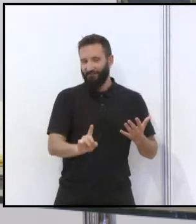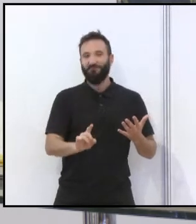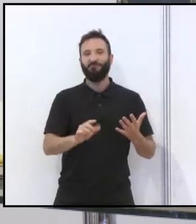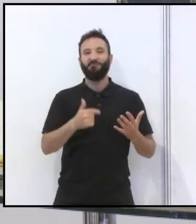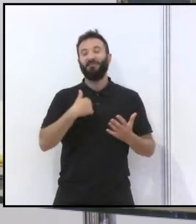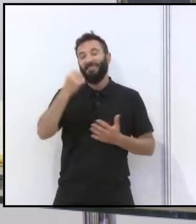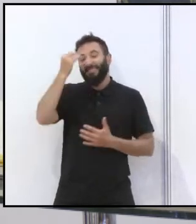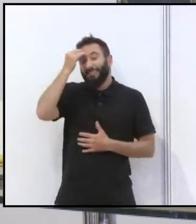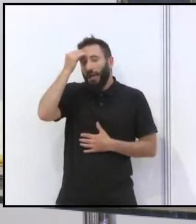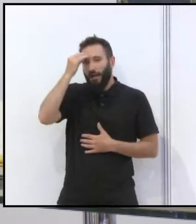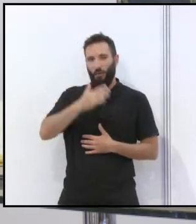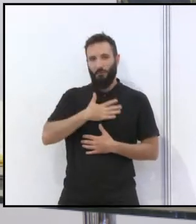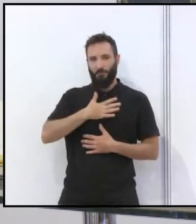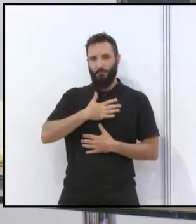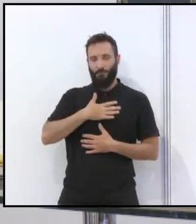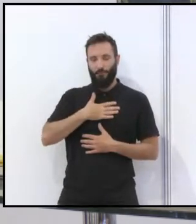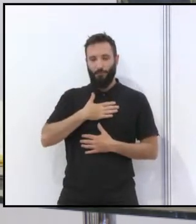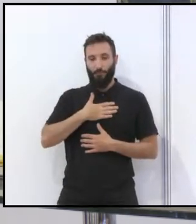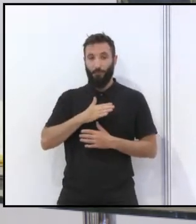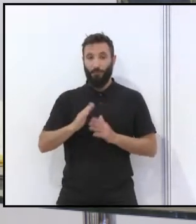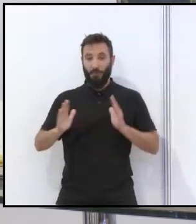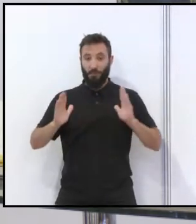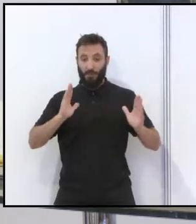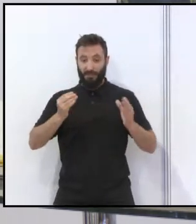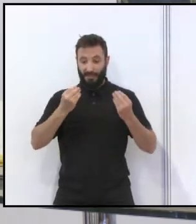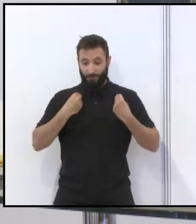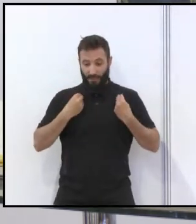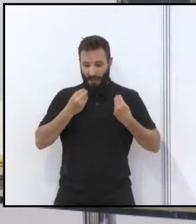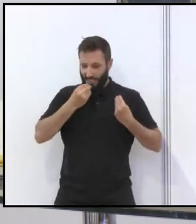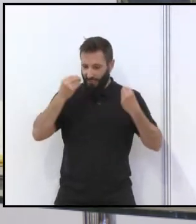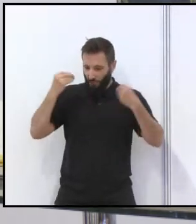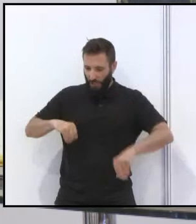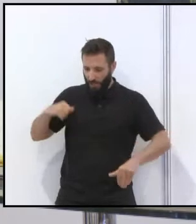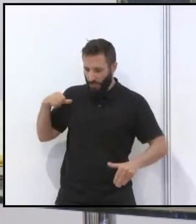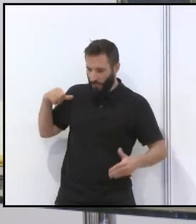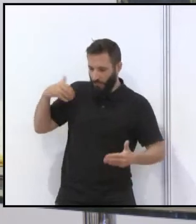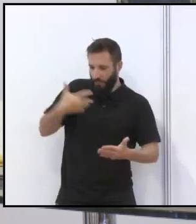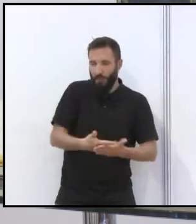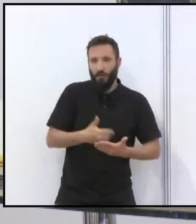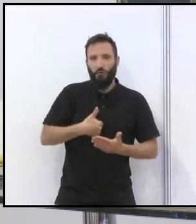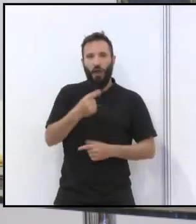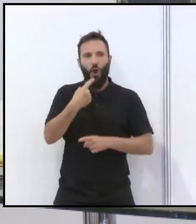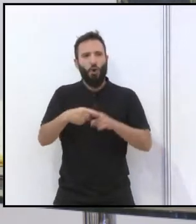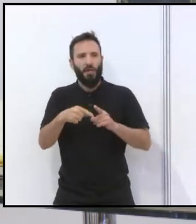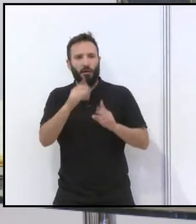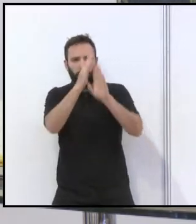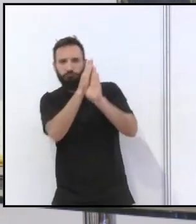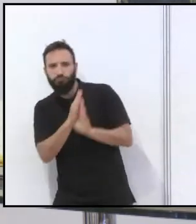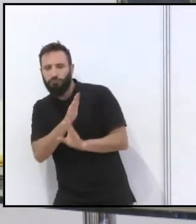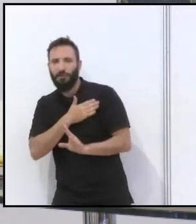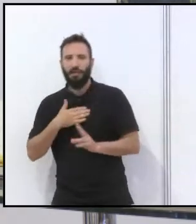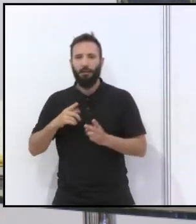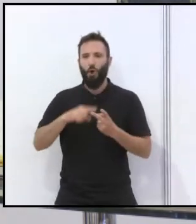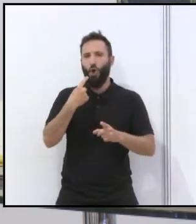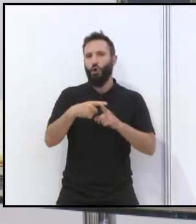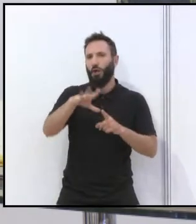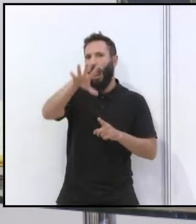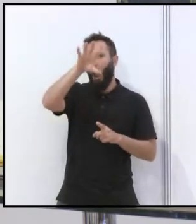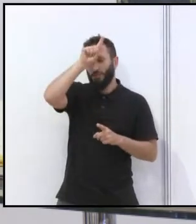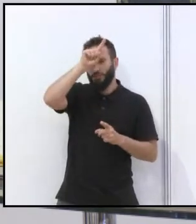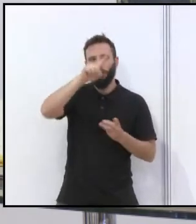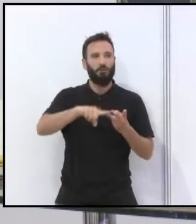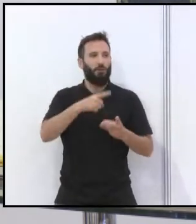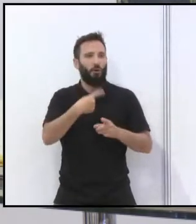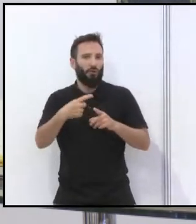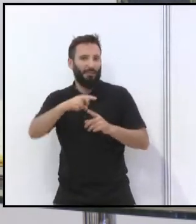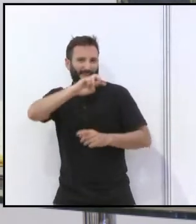Yo creo que hay una parte de nuestra biografía, de todos nosotros, cosas que queremos ocultar, cosas que no queremos contar, cosas que nos arrepentimos de haber hecho. Y